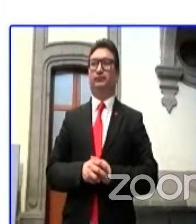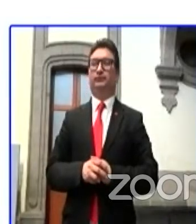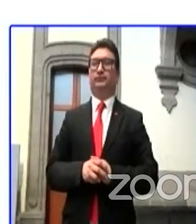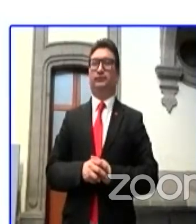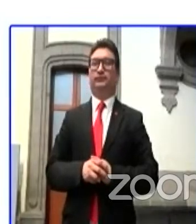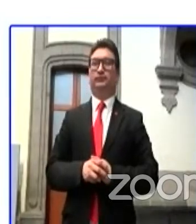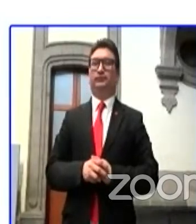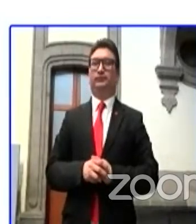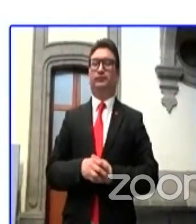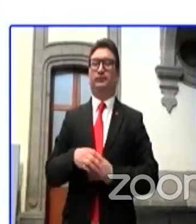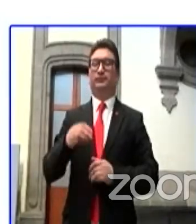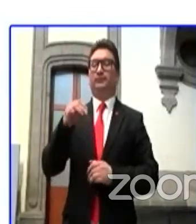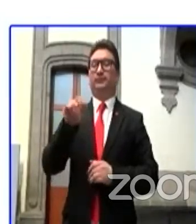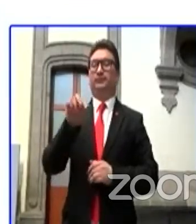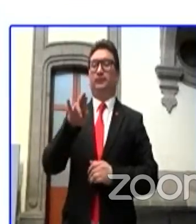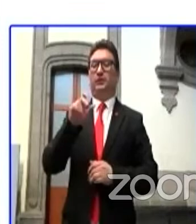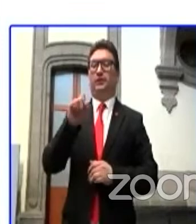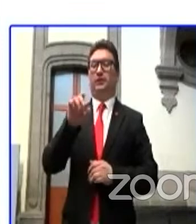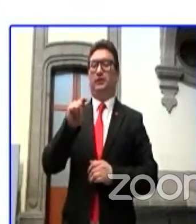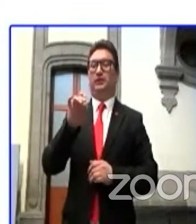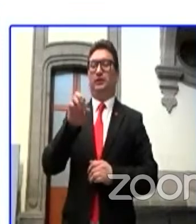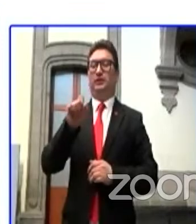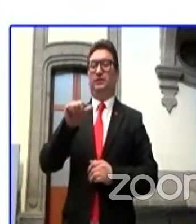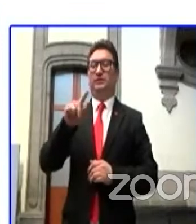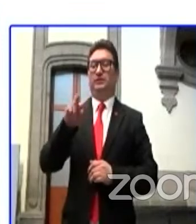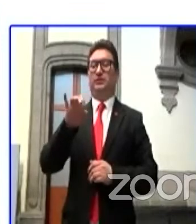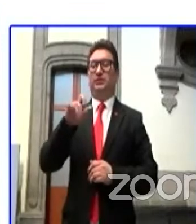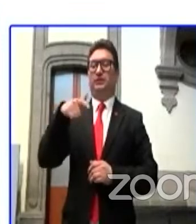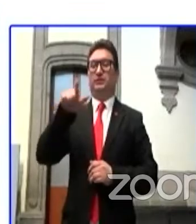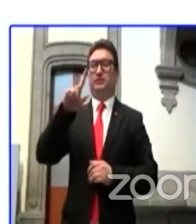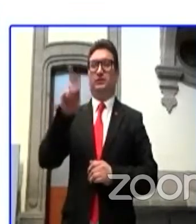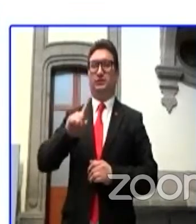perfecto. María Teresa Vázquez Vaqueiro.